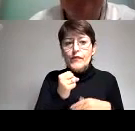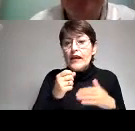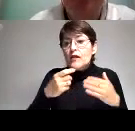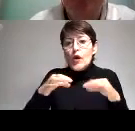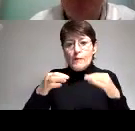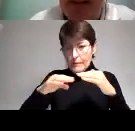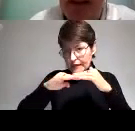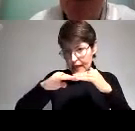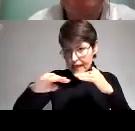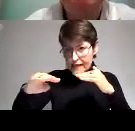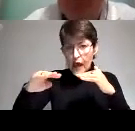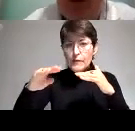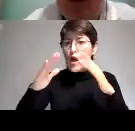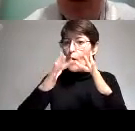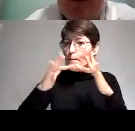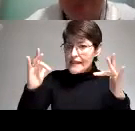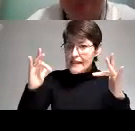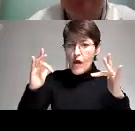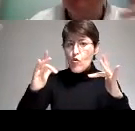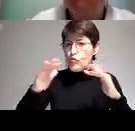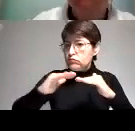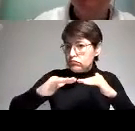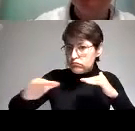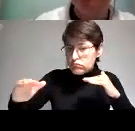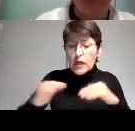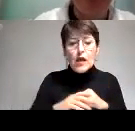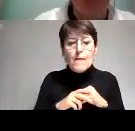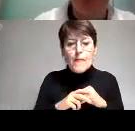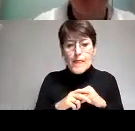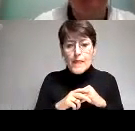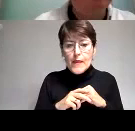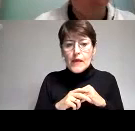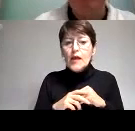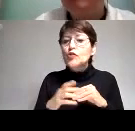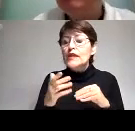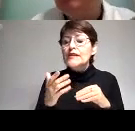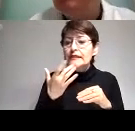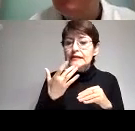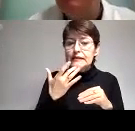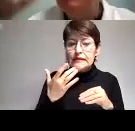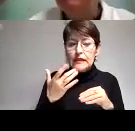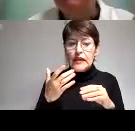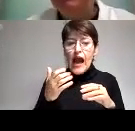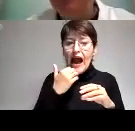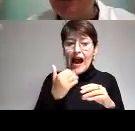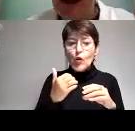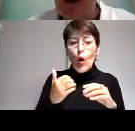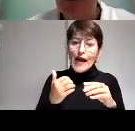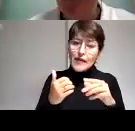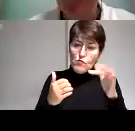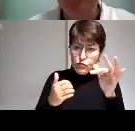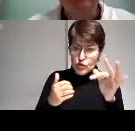decir, a estar compensado, a estar neutro, por así decir. Es decir, que si tenemos una carga positiva, va a buscar desesperadamente una carga negativa